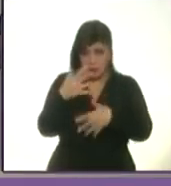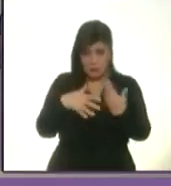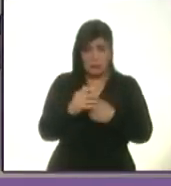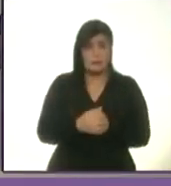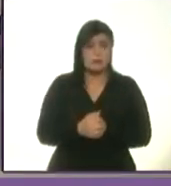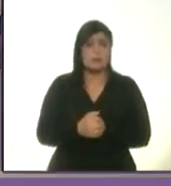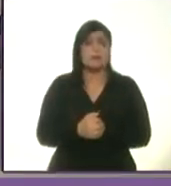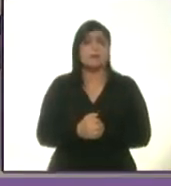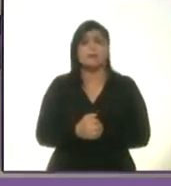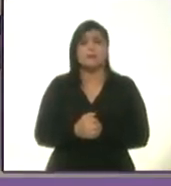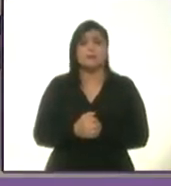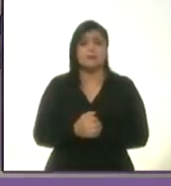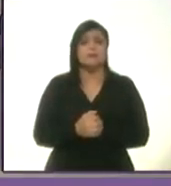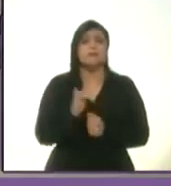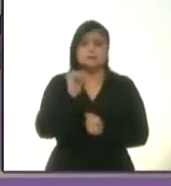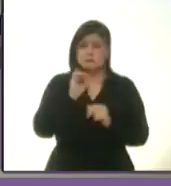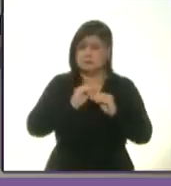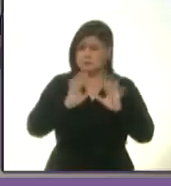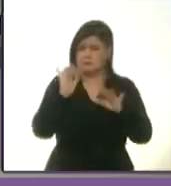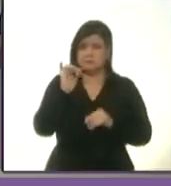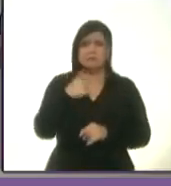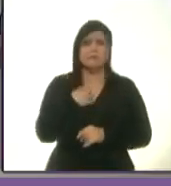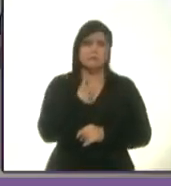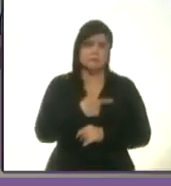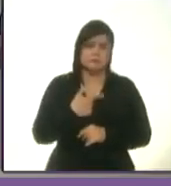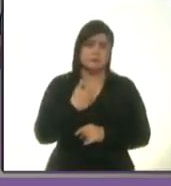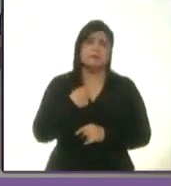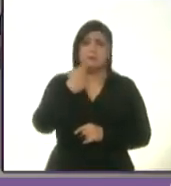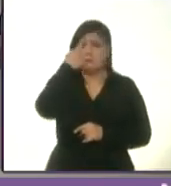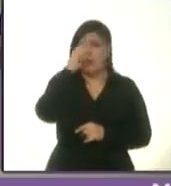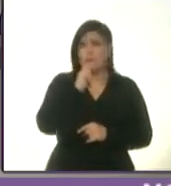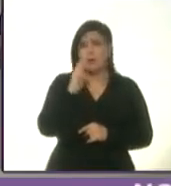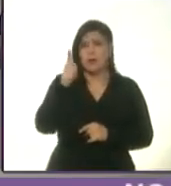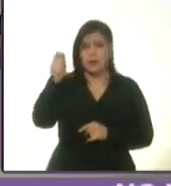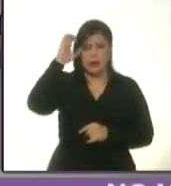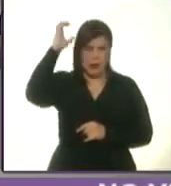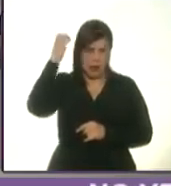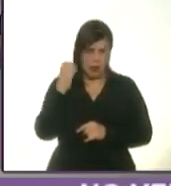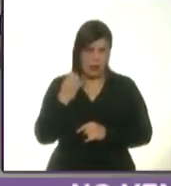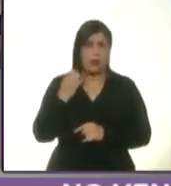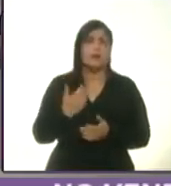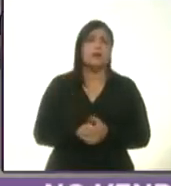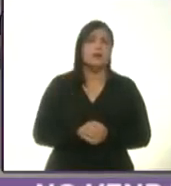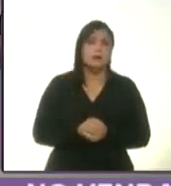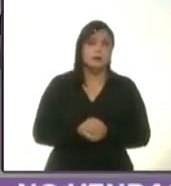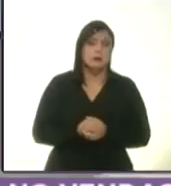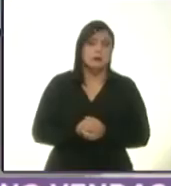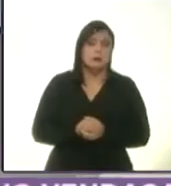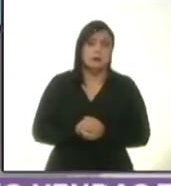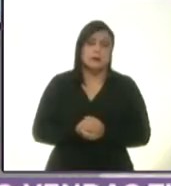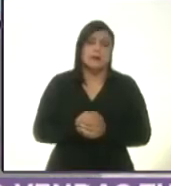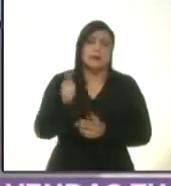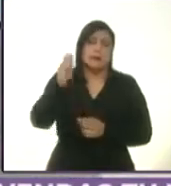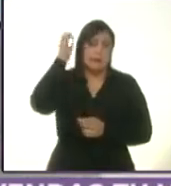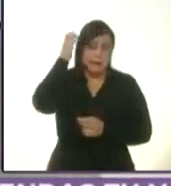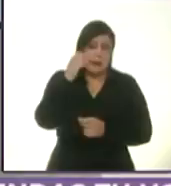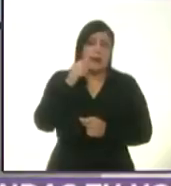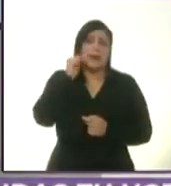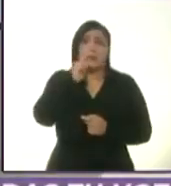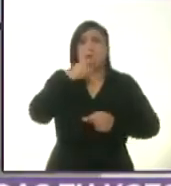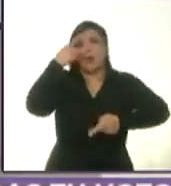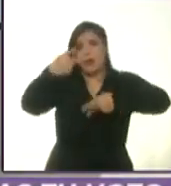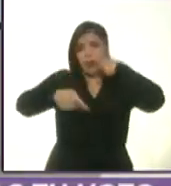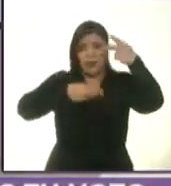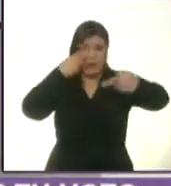para contestarle a claudia same a que se la pasa comentando